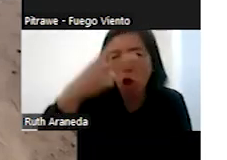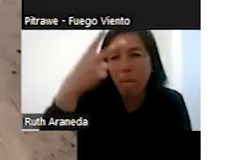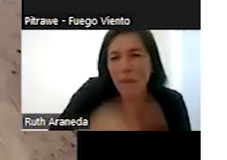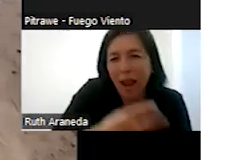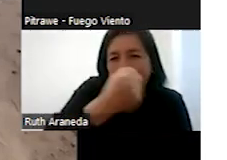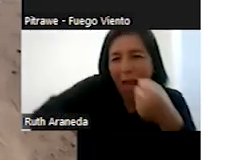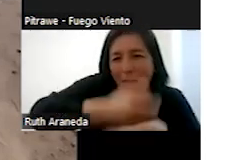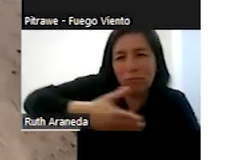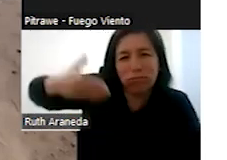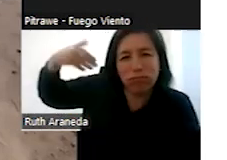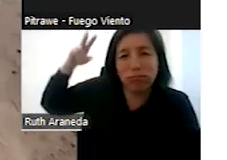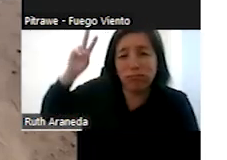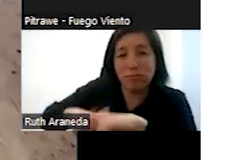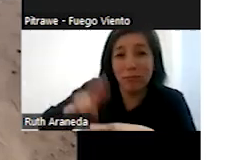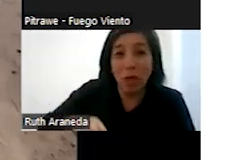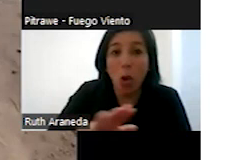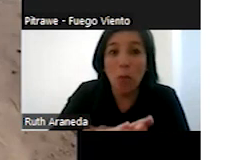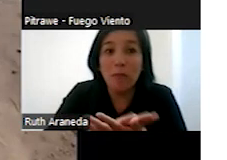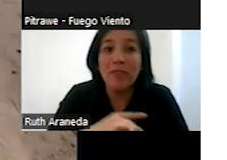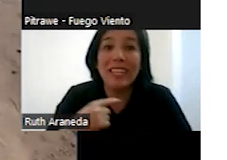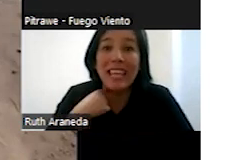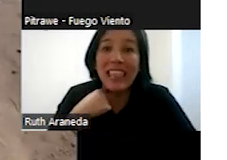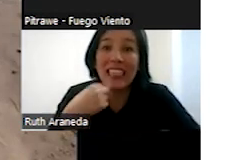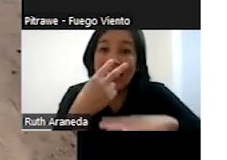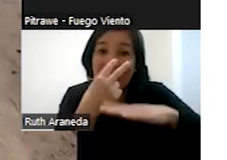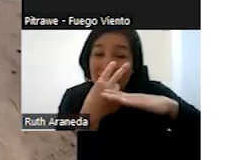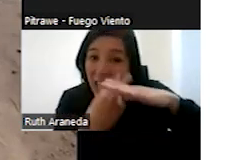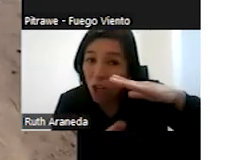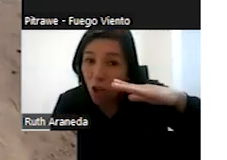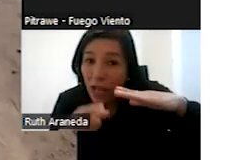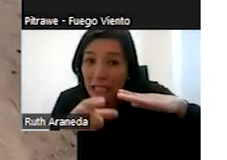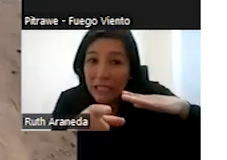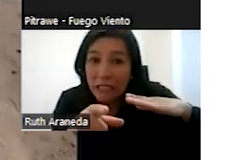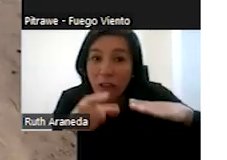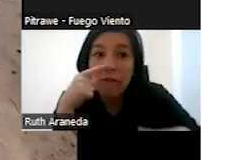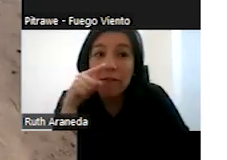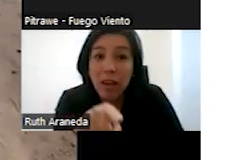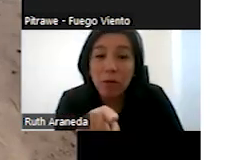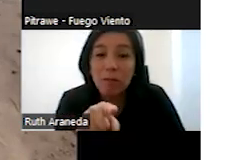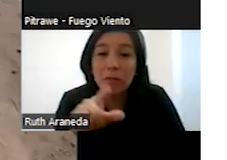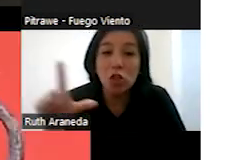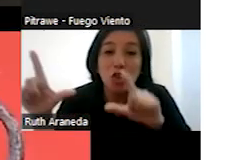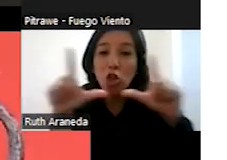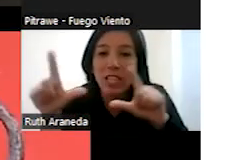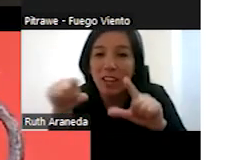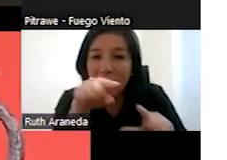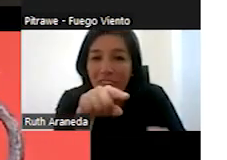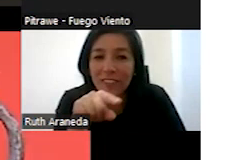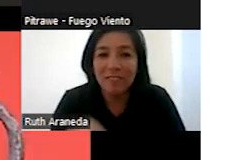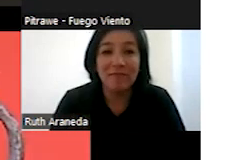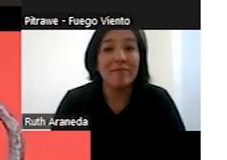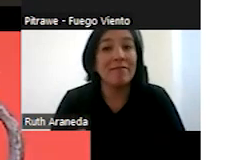¿Ah? En Quintero, por ejemplo, en uno de los entre los 60 y tantos cuerpos vatos, un yoyeo entre medio. O este